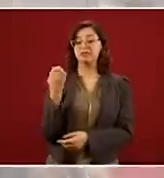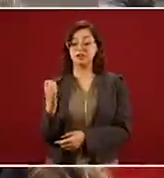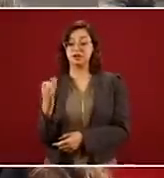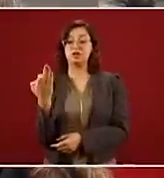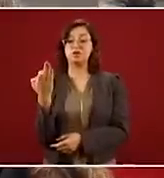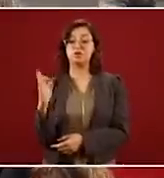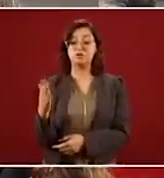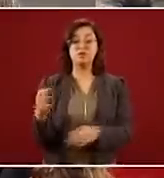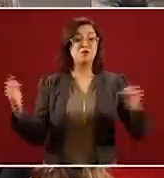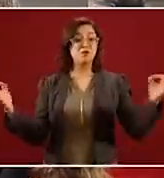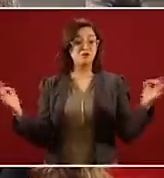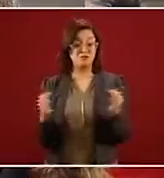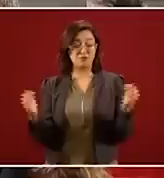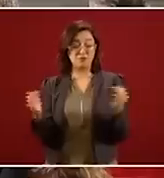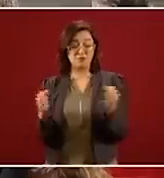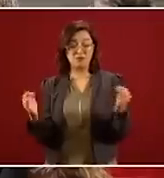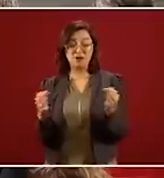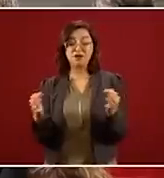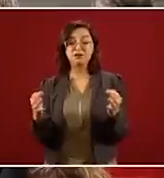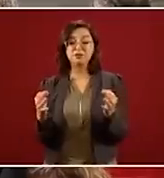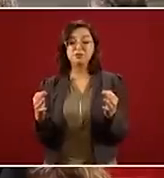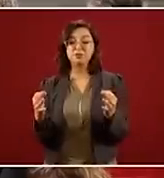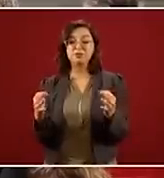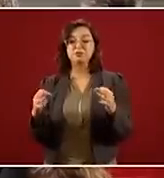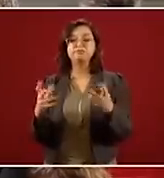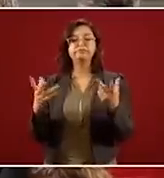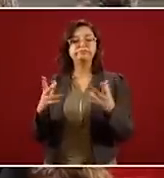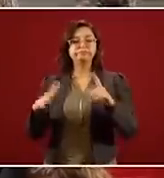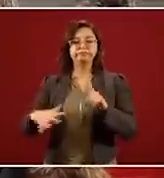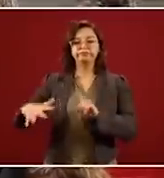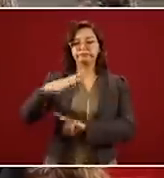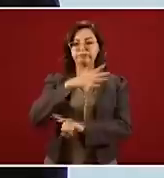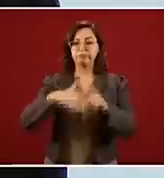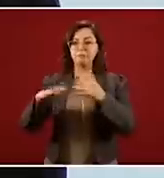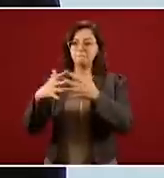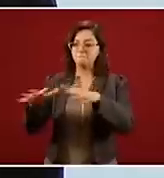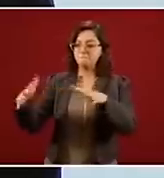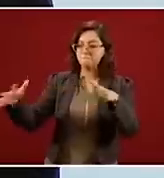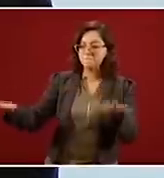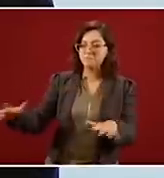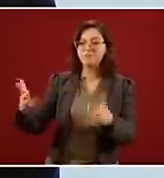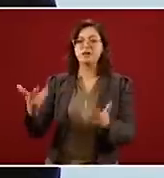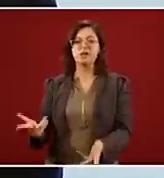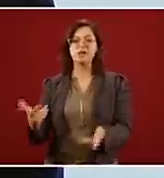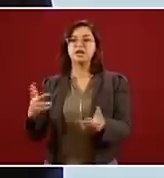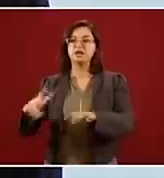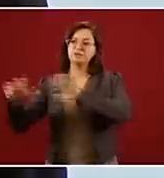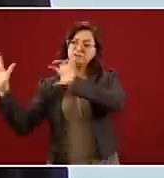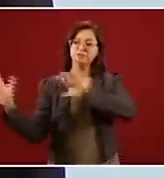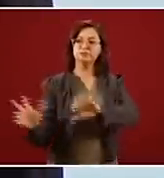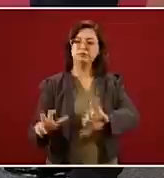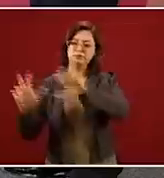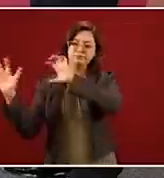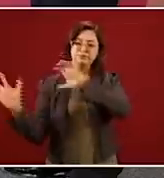es invierno, hay condiciones difíciles en el mar, los famosos nortes, las